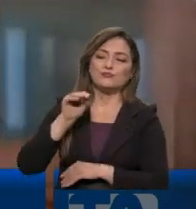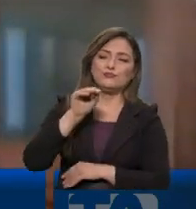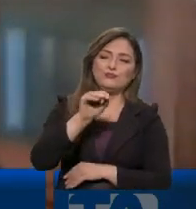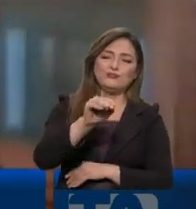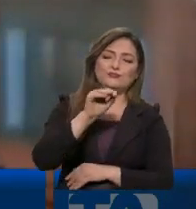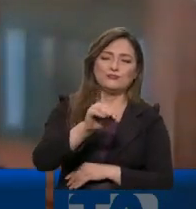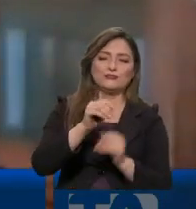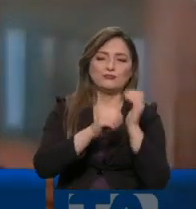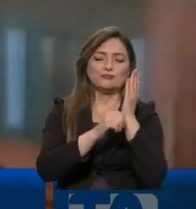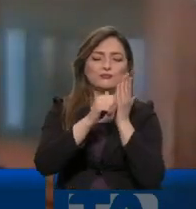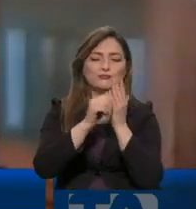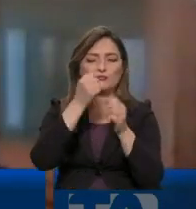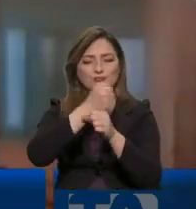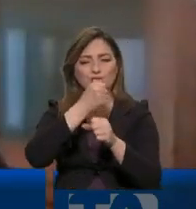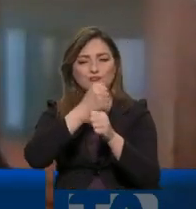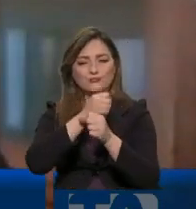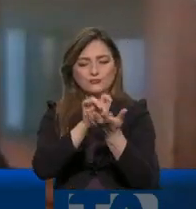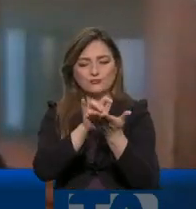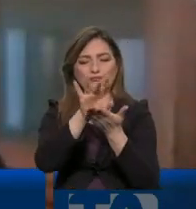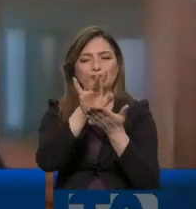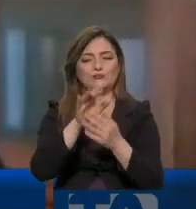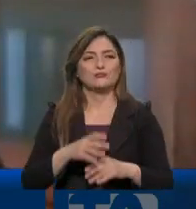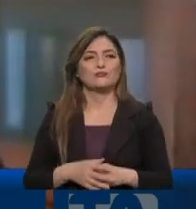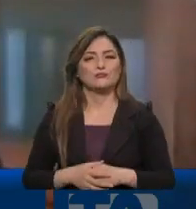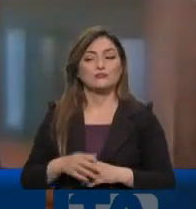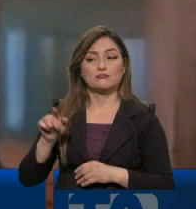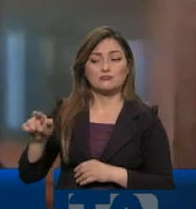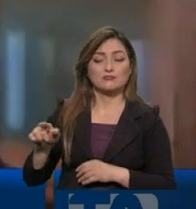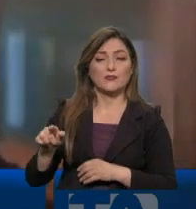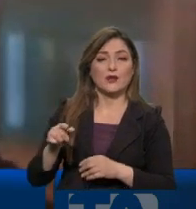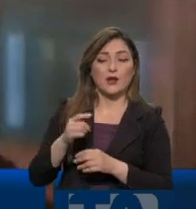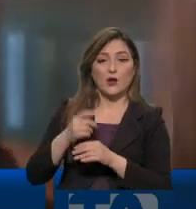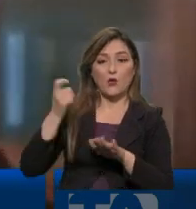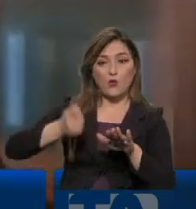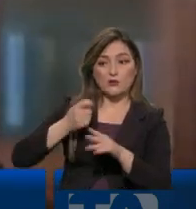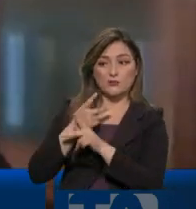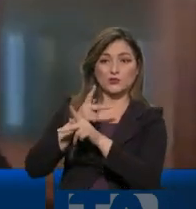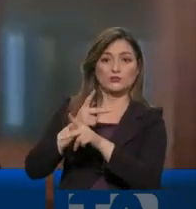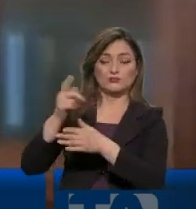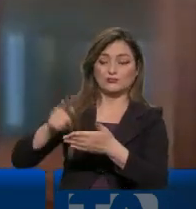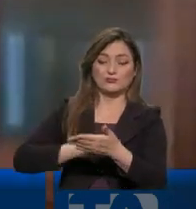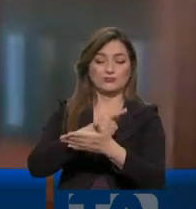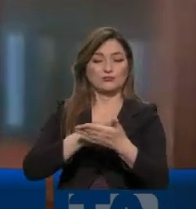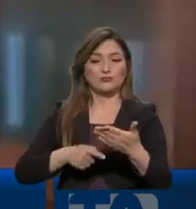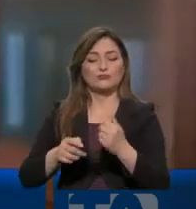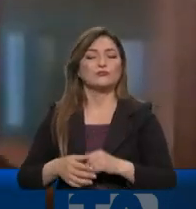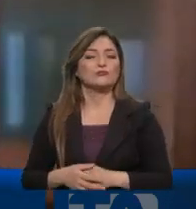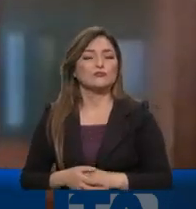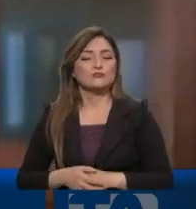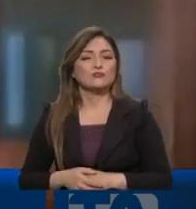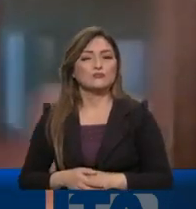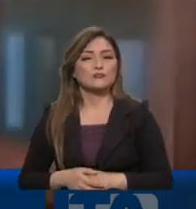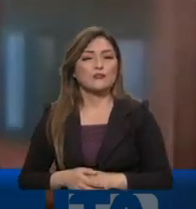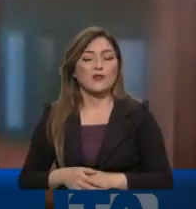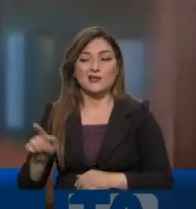del Trabajo con dicha destitución, se quite la acción de personal de Jorge Yunda, y si se rehúsa a abandonar o en este